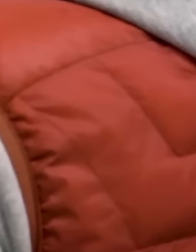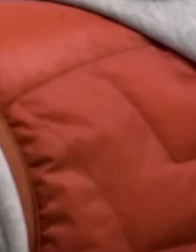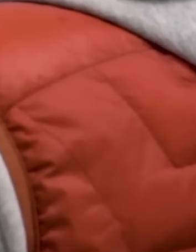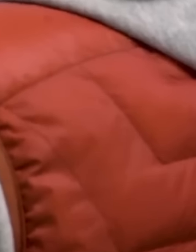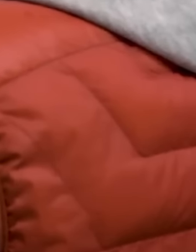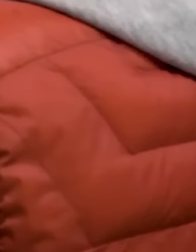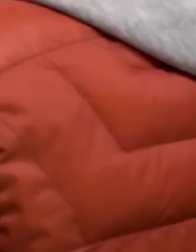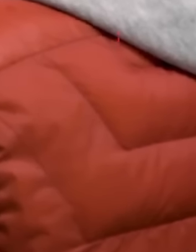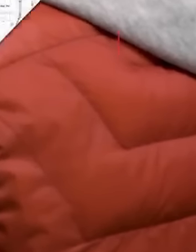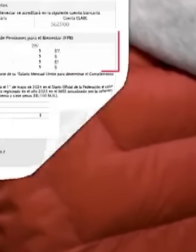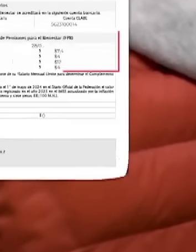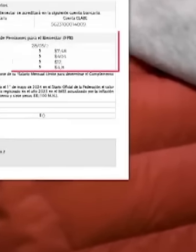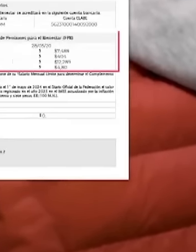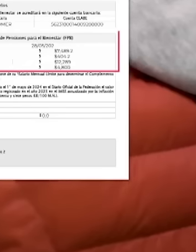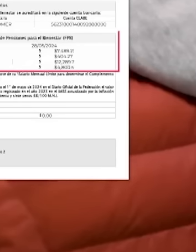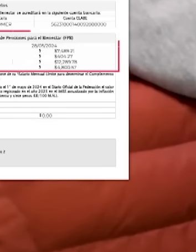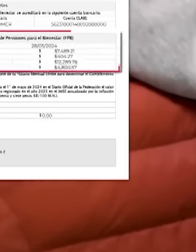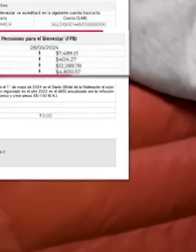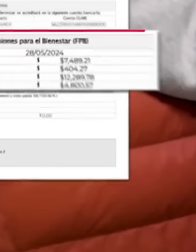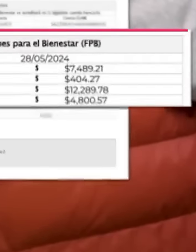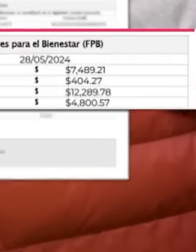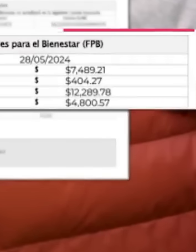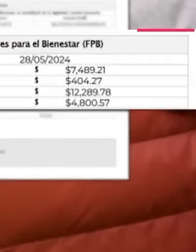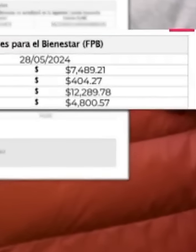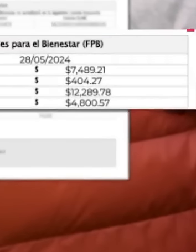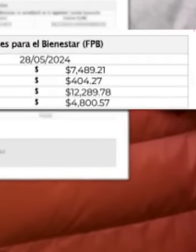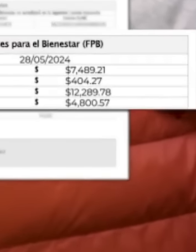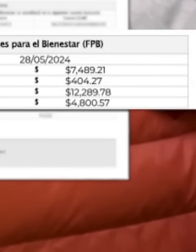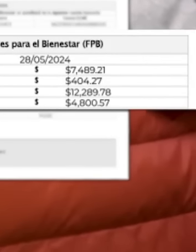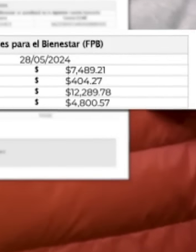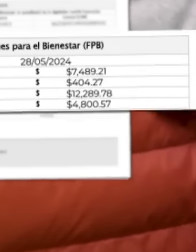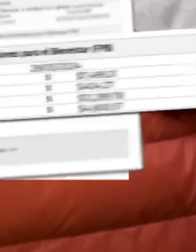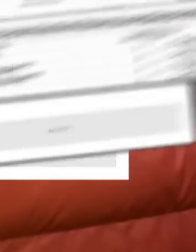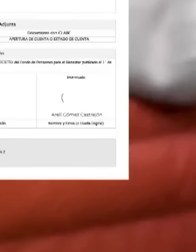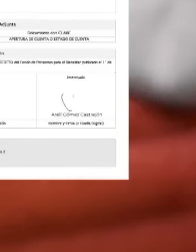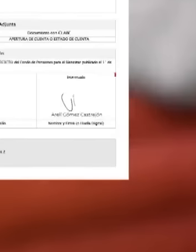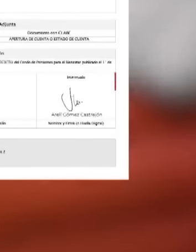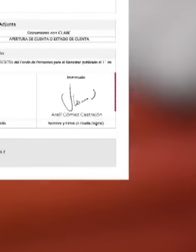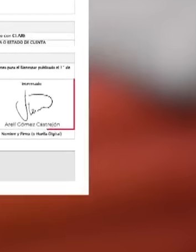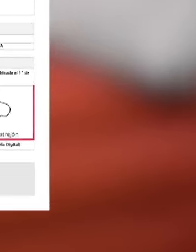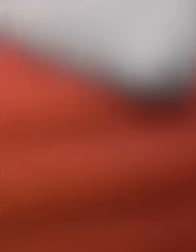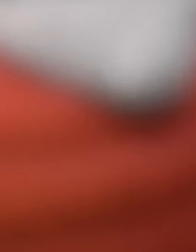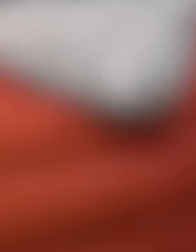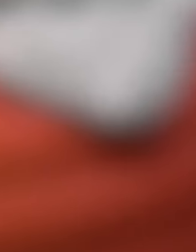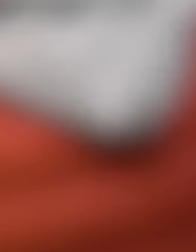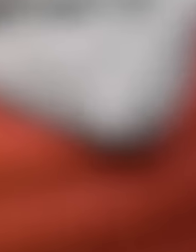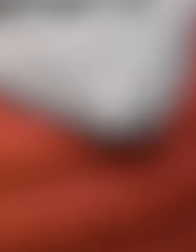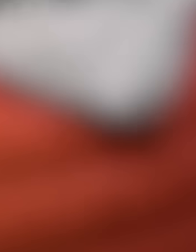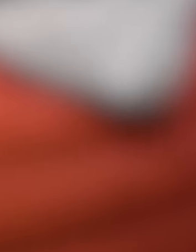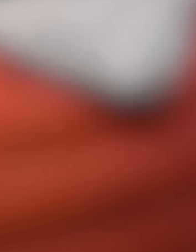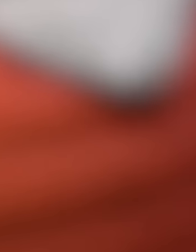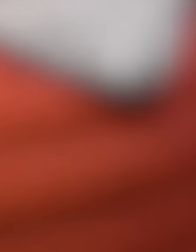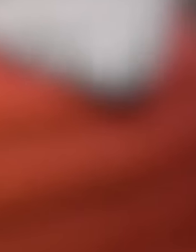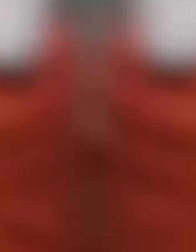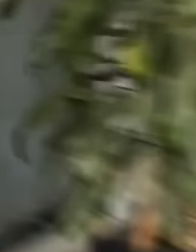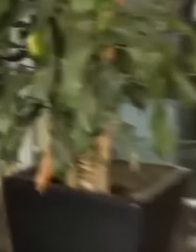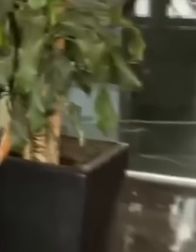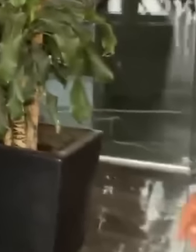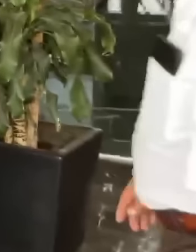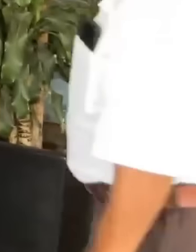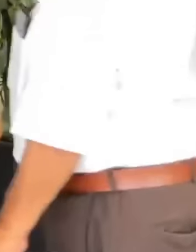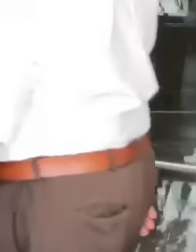complemento, deberás iniciar tu trámite de pensión, entregar la documentación y firmar tu solicitud en la ventanilla más cercana. Si